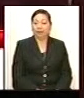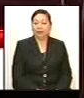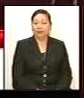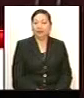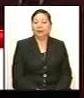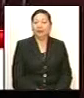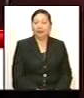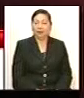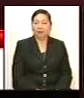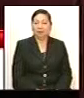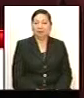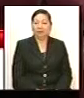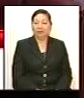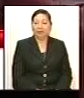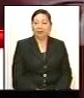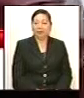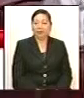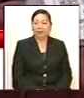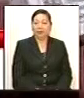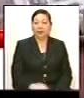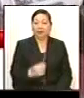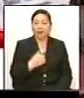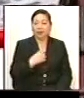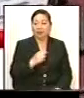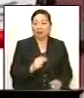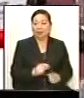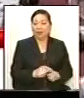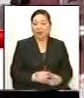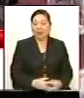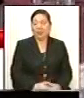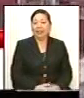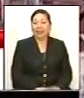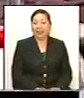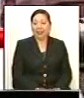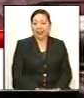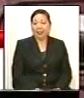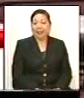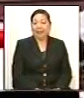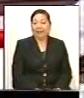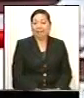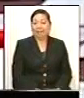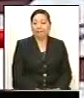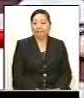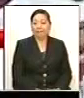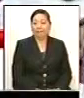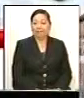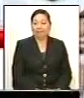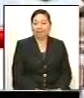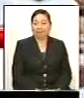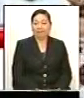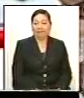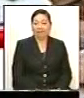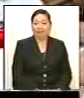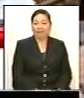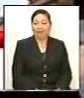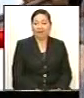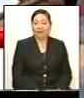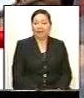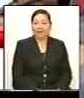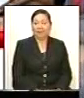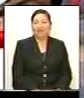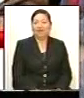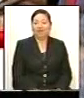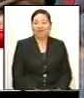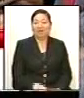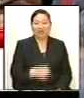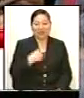Sí, pero es una introducción, porque yo estaba en el uso de la palabra. ¿No? Adelante usted, mi sí, estimada. No yo se sé preocupe. Que usted